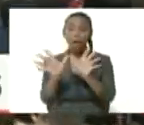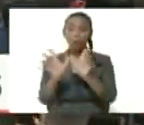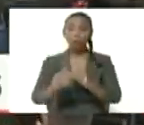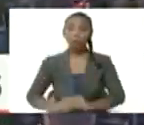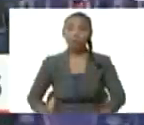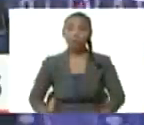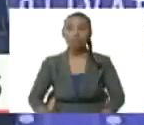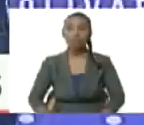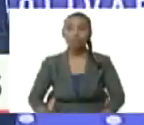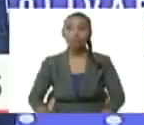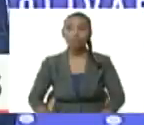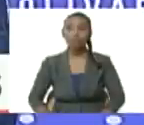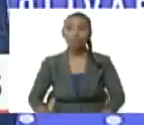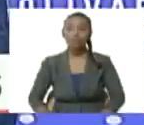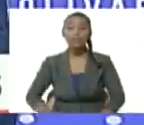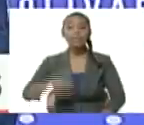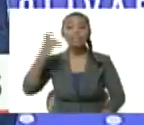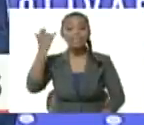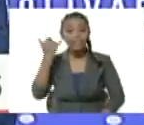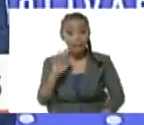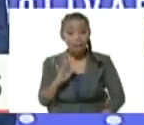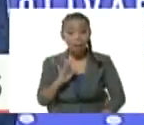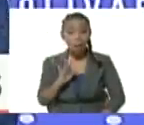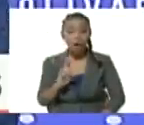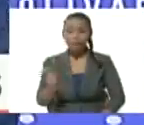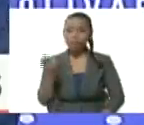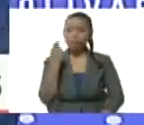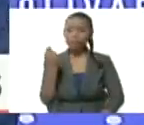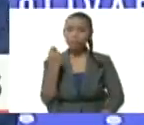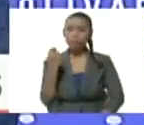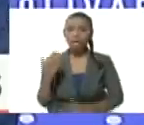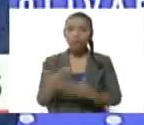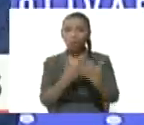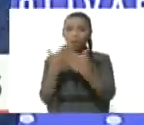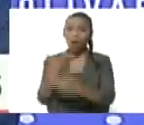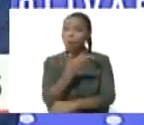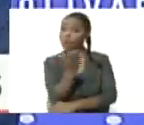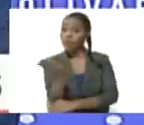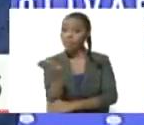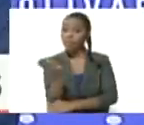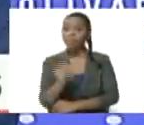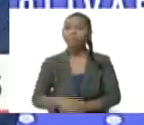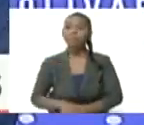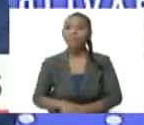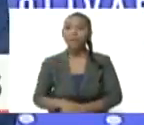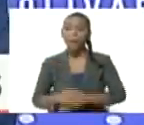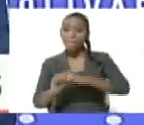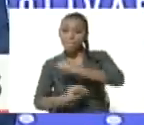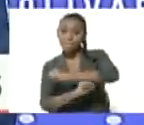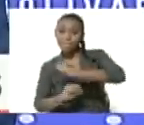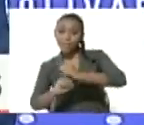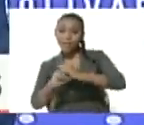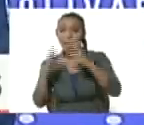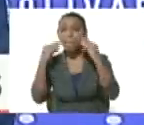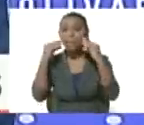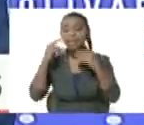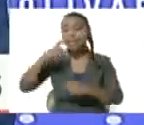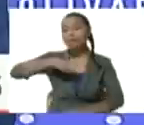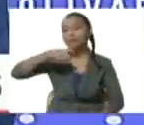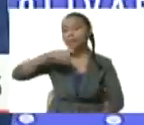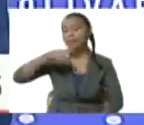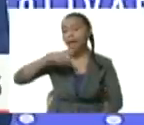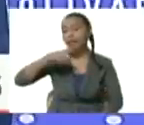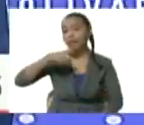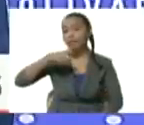y creo que ninguna de las propuestas estudiadas por ustedes en base a sus experiencias y necesidades